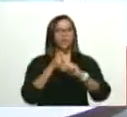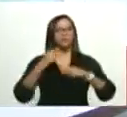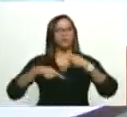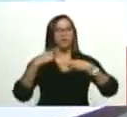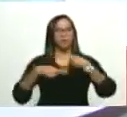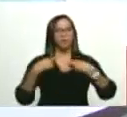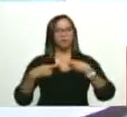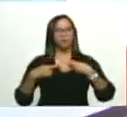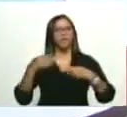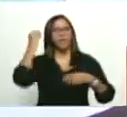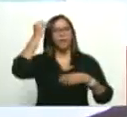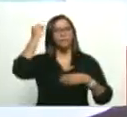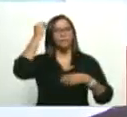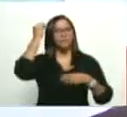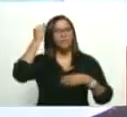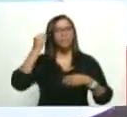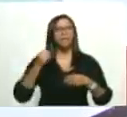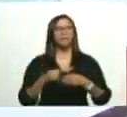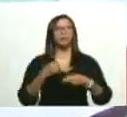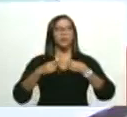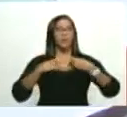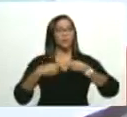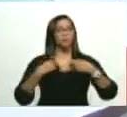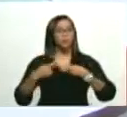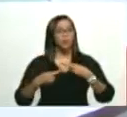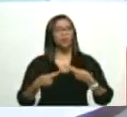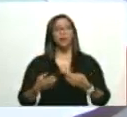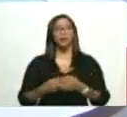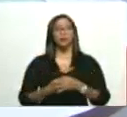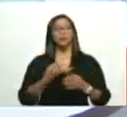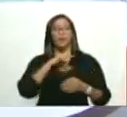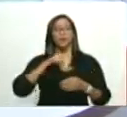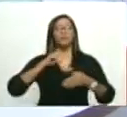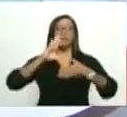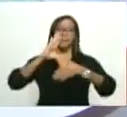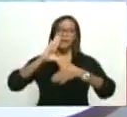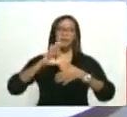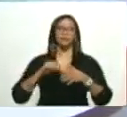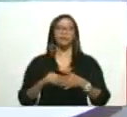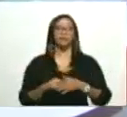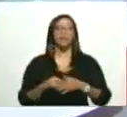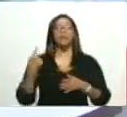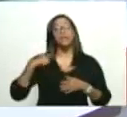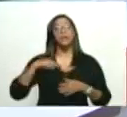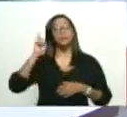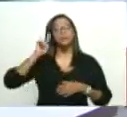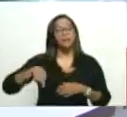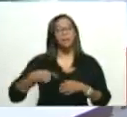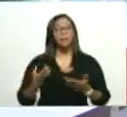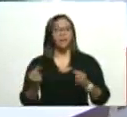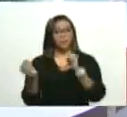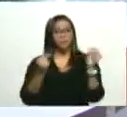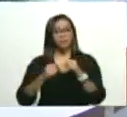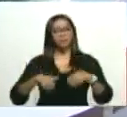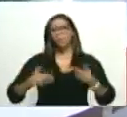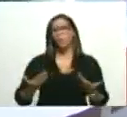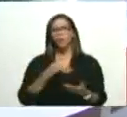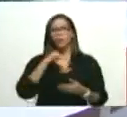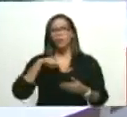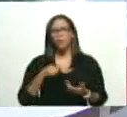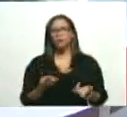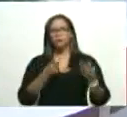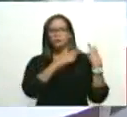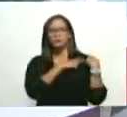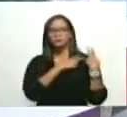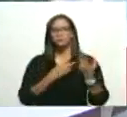el pensamiento revolucionario de nuestra América, tenemos también que debatir cuál es nuestra posición, por lo menos